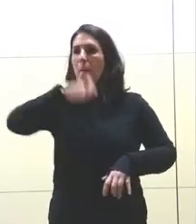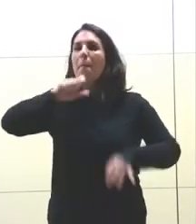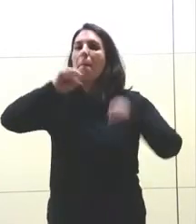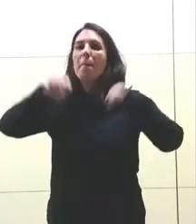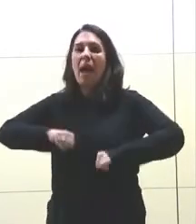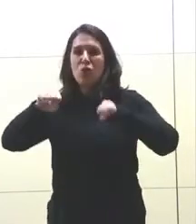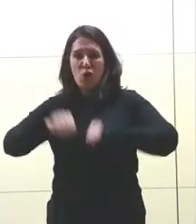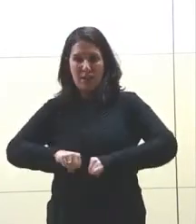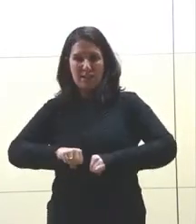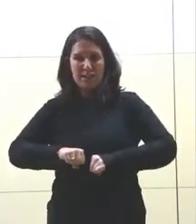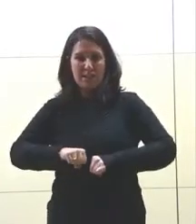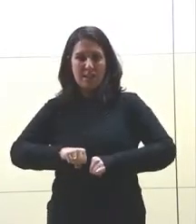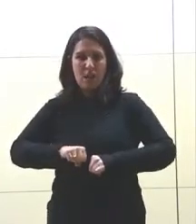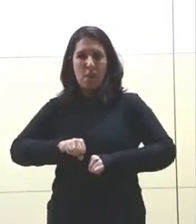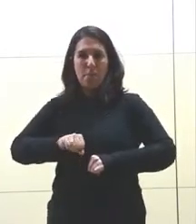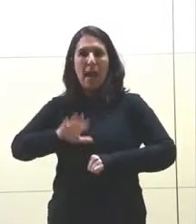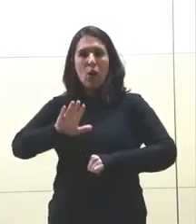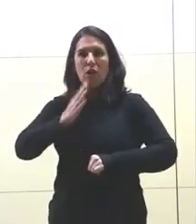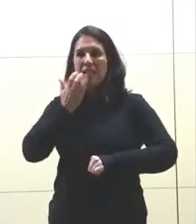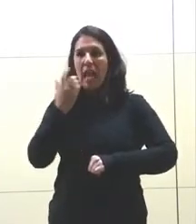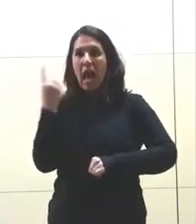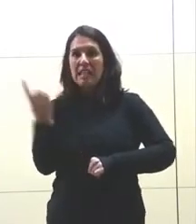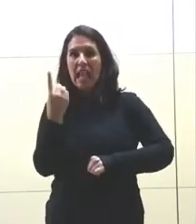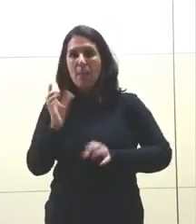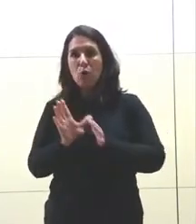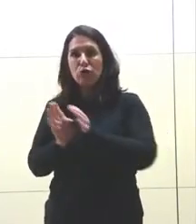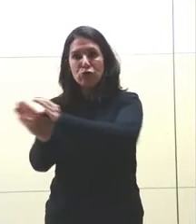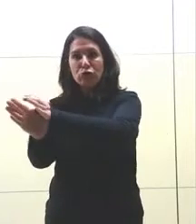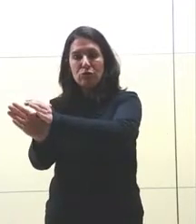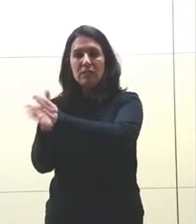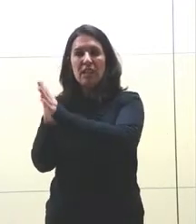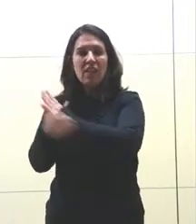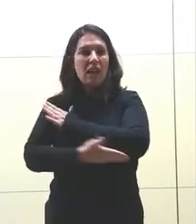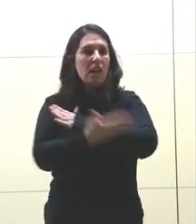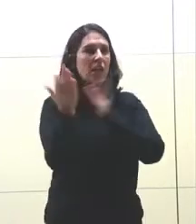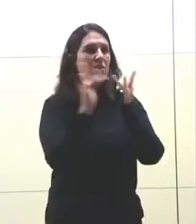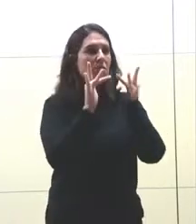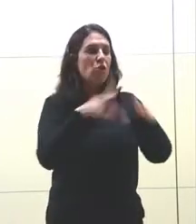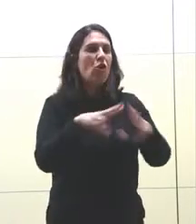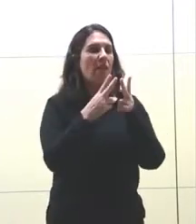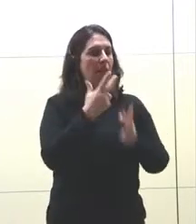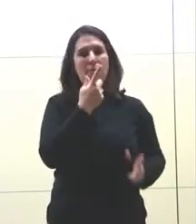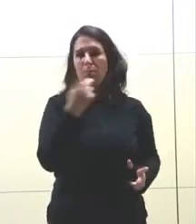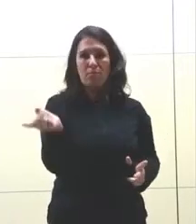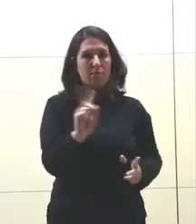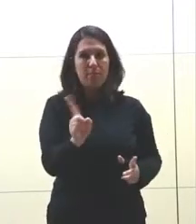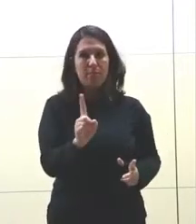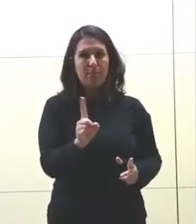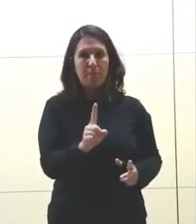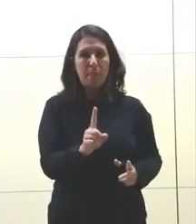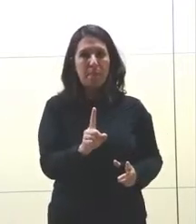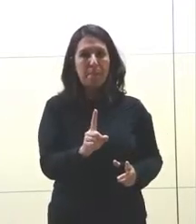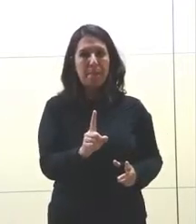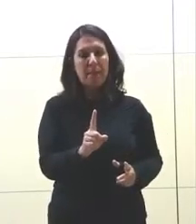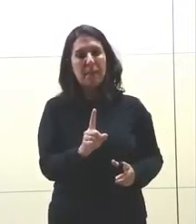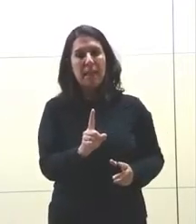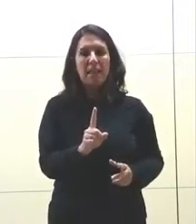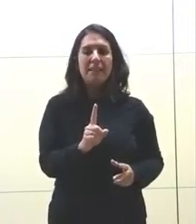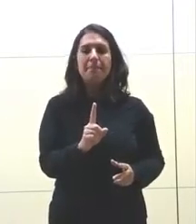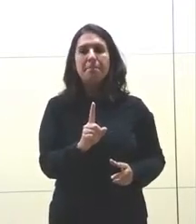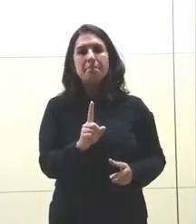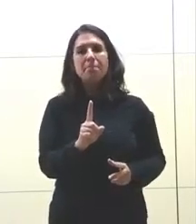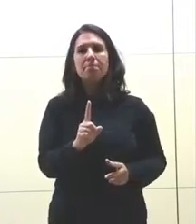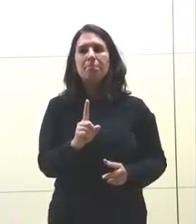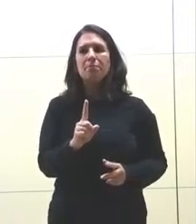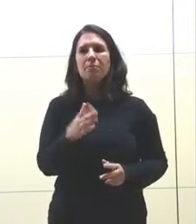si los mayores los vamos a aislar, pues pierden contacto con el resto de la sociedad. Y luego no es una propuesta